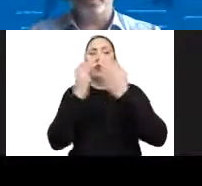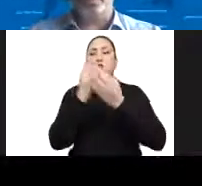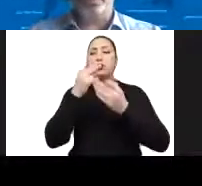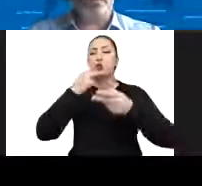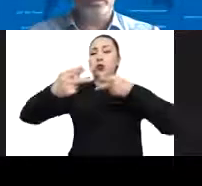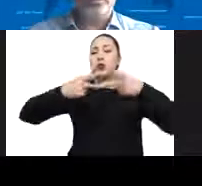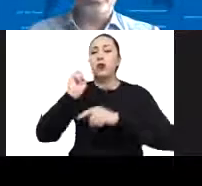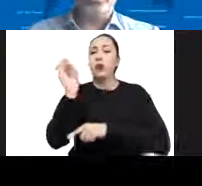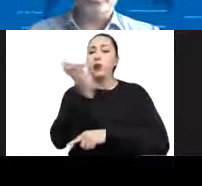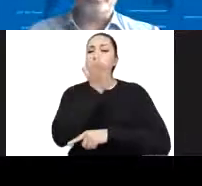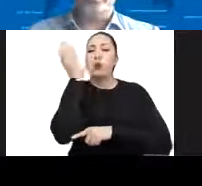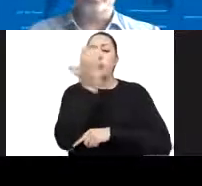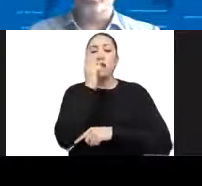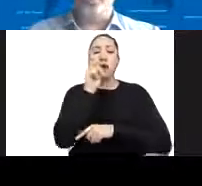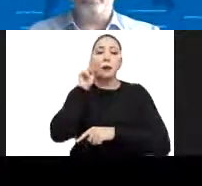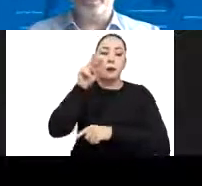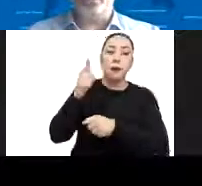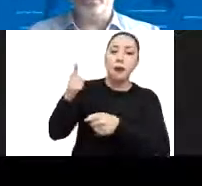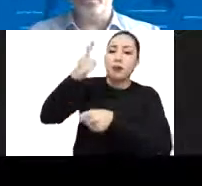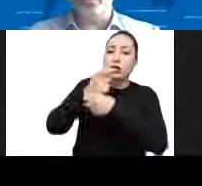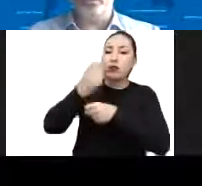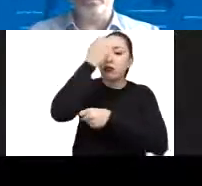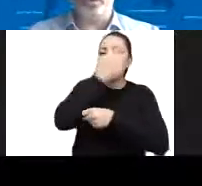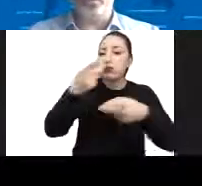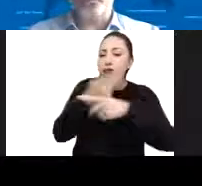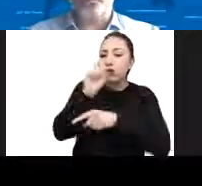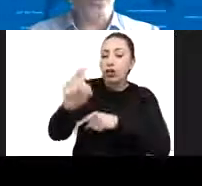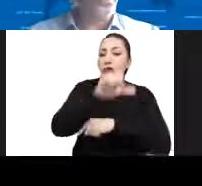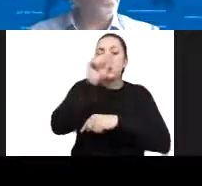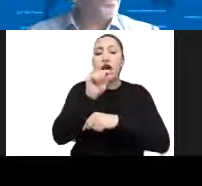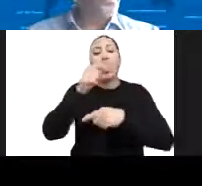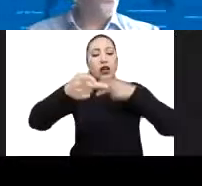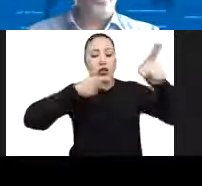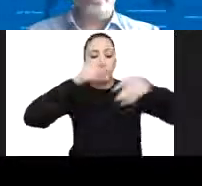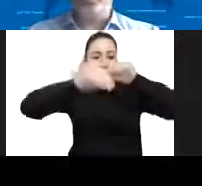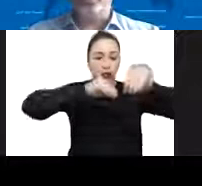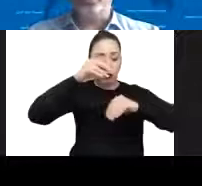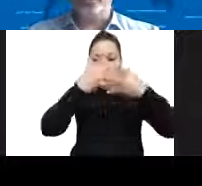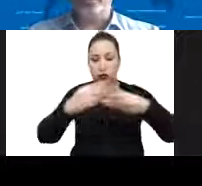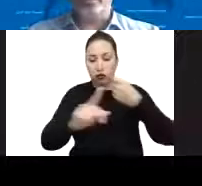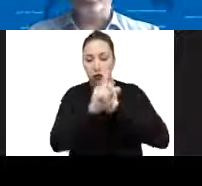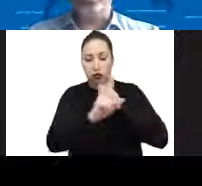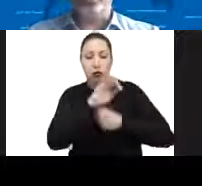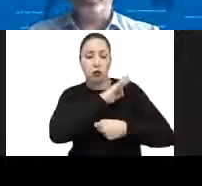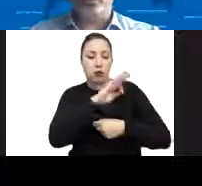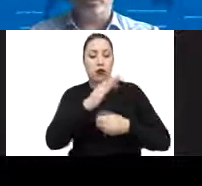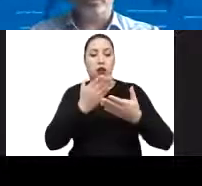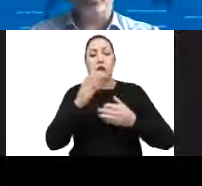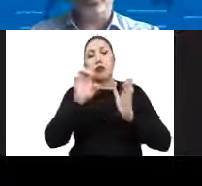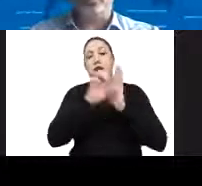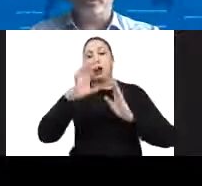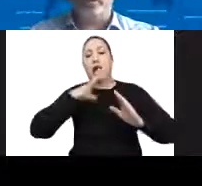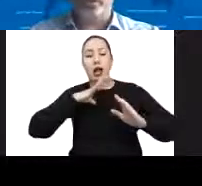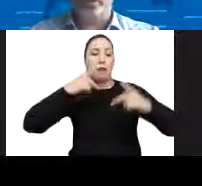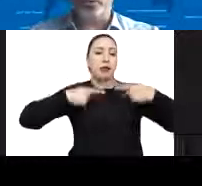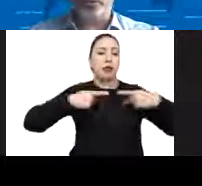después actuar, tratando de minimizar los costos de un portafolio de acciones, ¿no? Nos sentamos una serie de expertos del